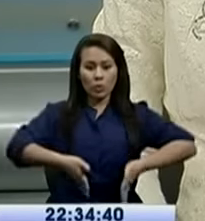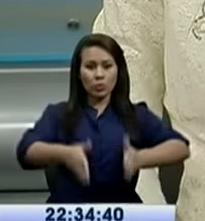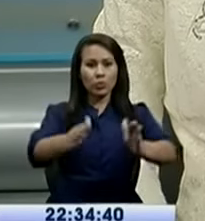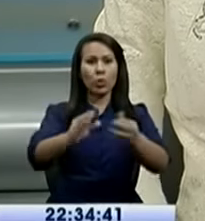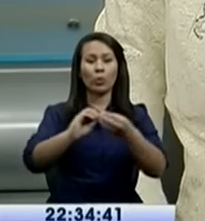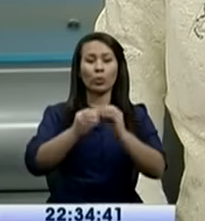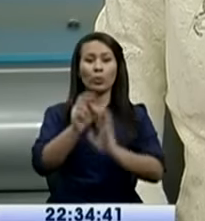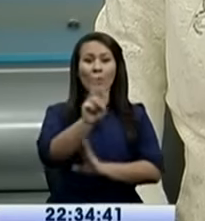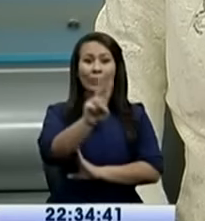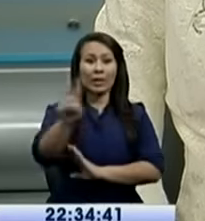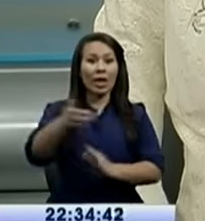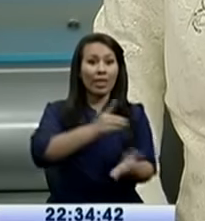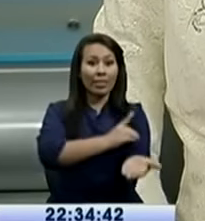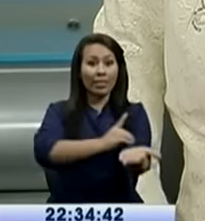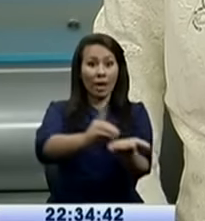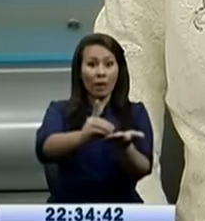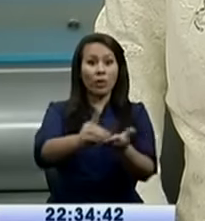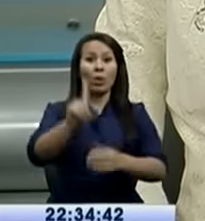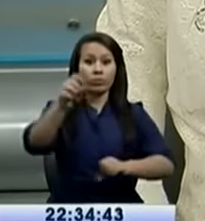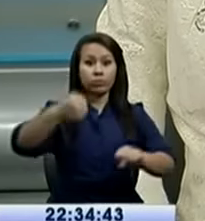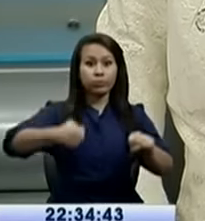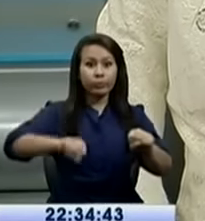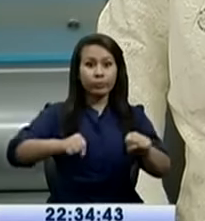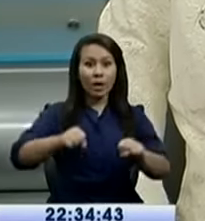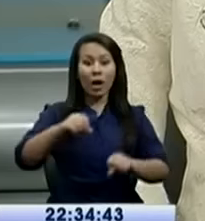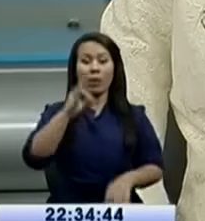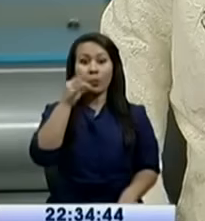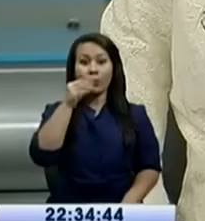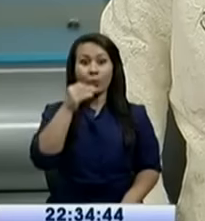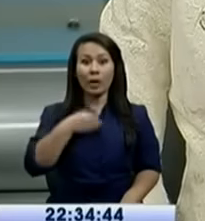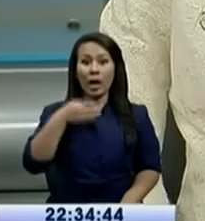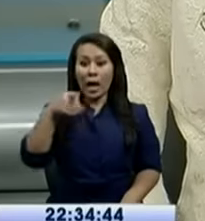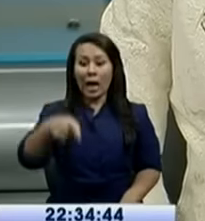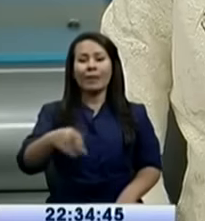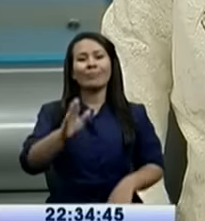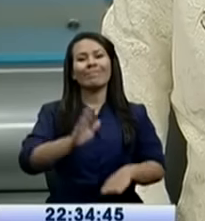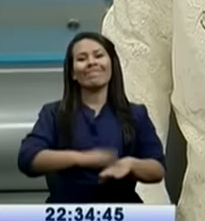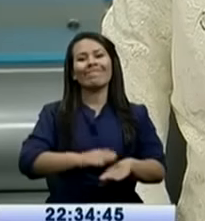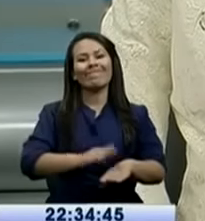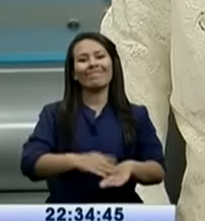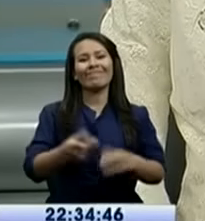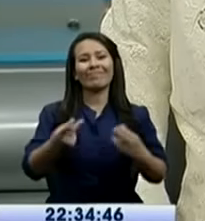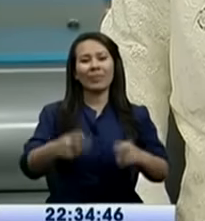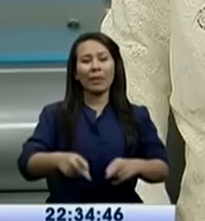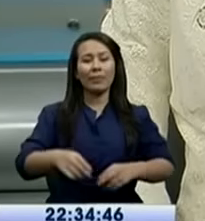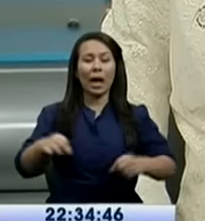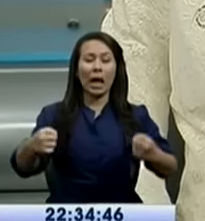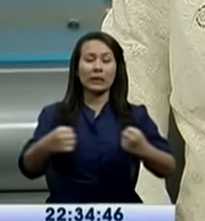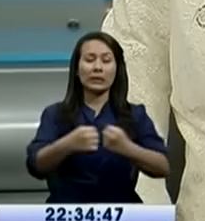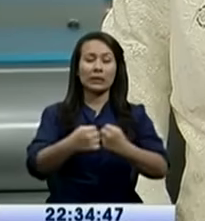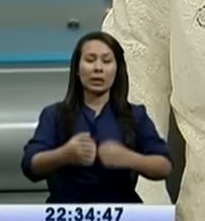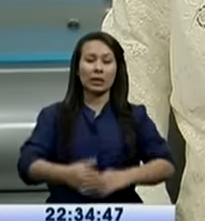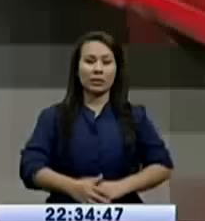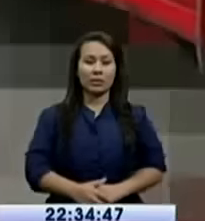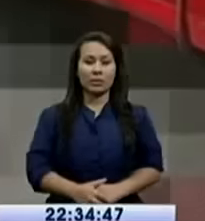de la vía a Daule. Un patrullero de la Comisión de Tránsito del Ecuador está involucrado en el accidente vial.